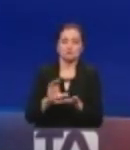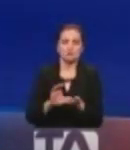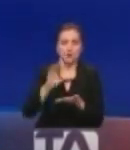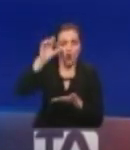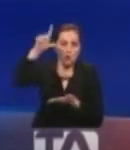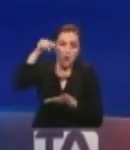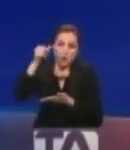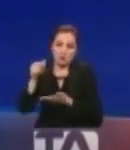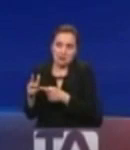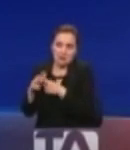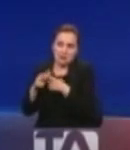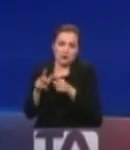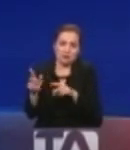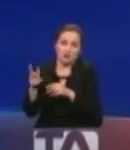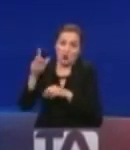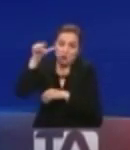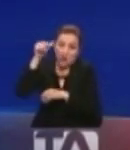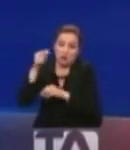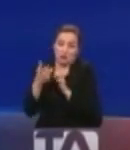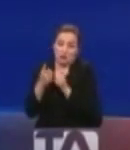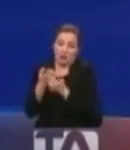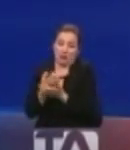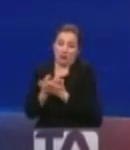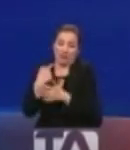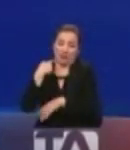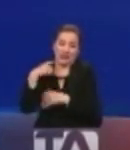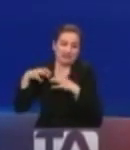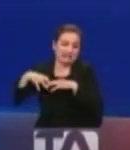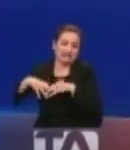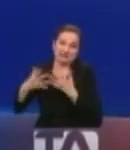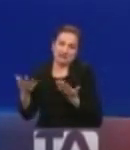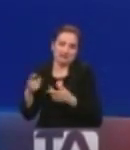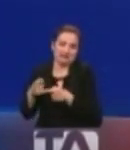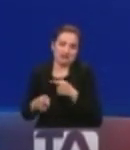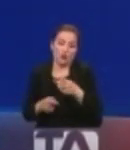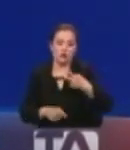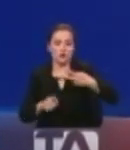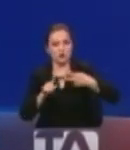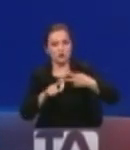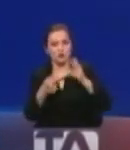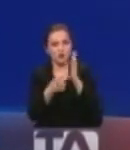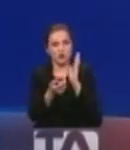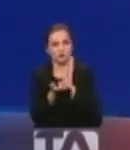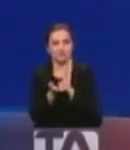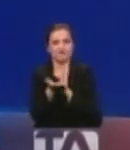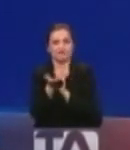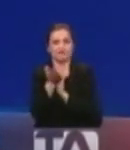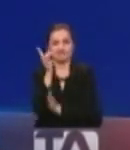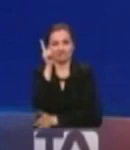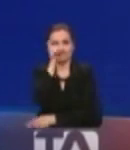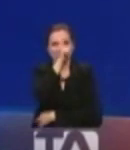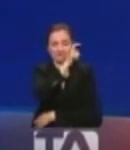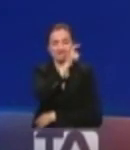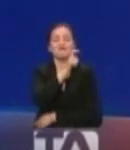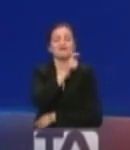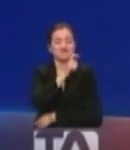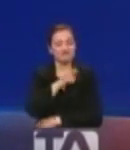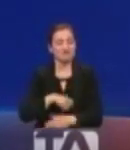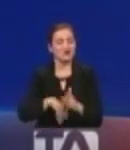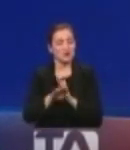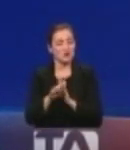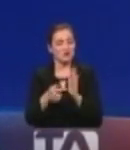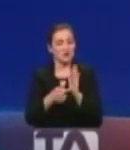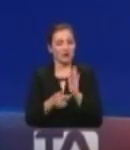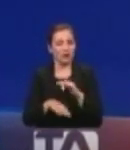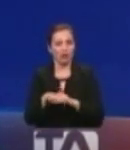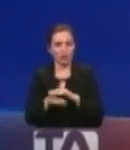gobierno nacional, pero ya vemos la crisis económica en la que está. Dos puede ser incrementar impuestos, que va a ser muy difícil porque la masa tributaria de